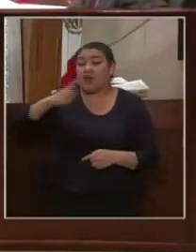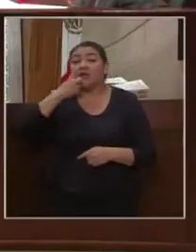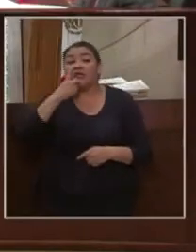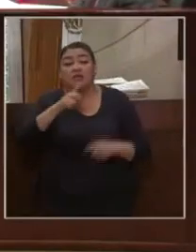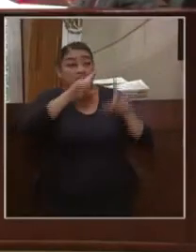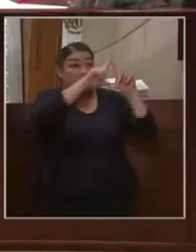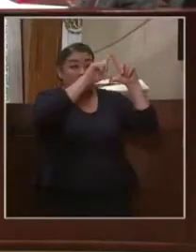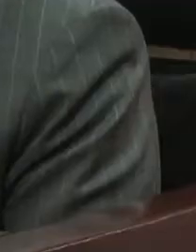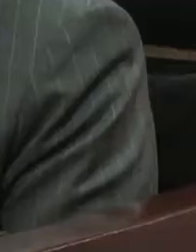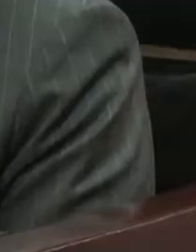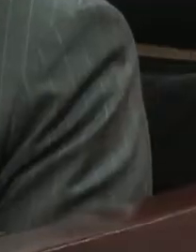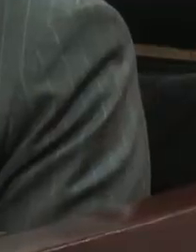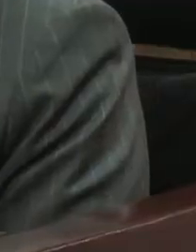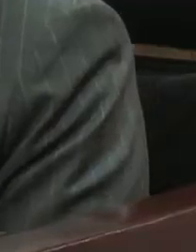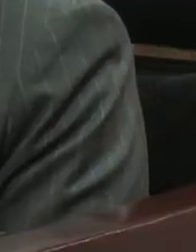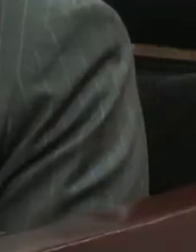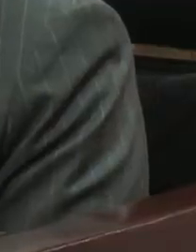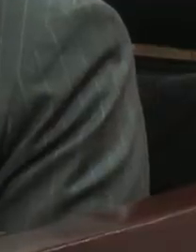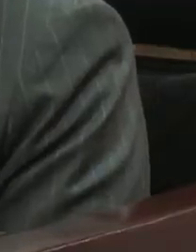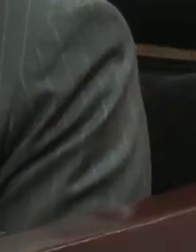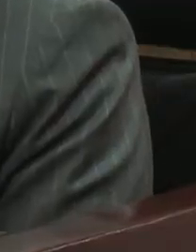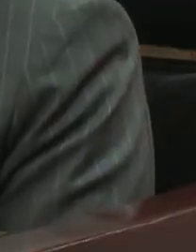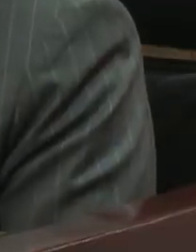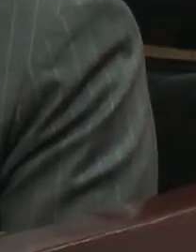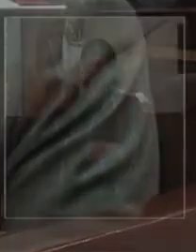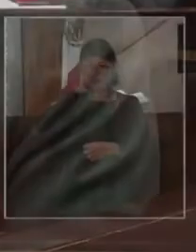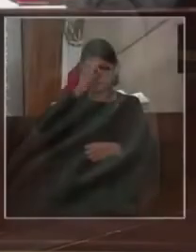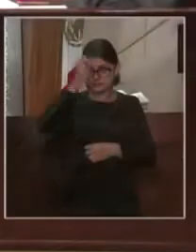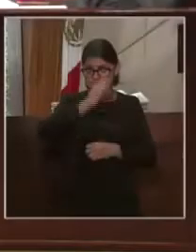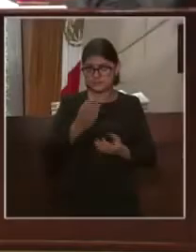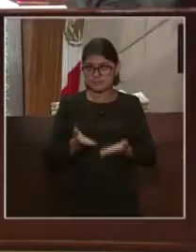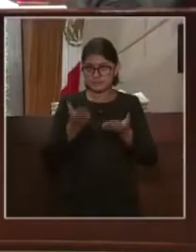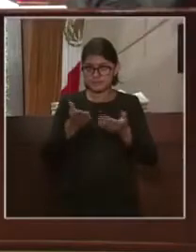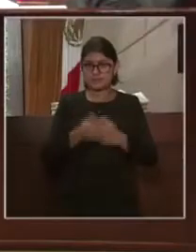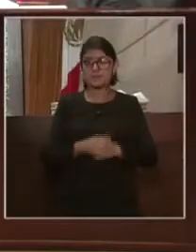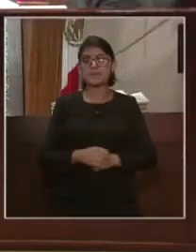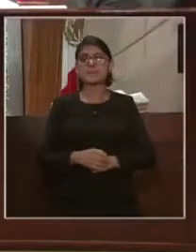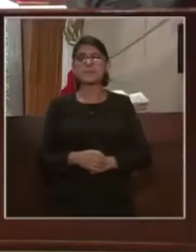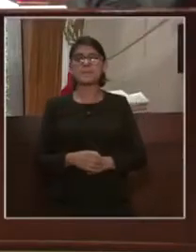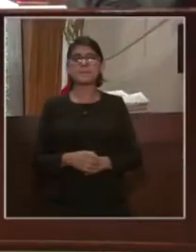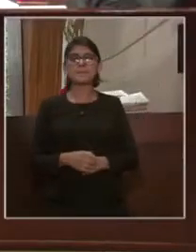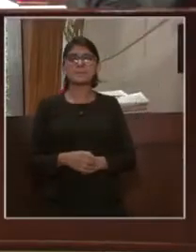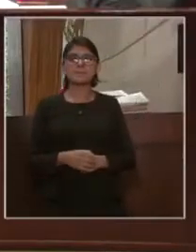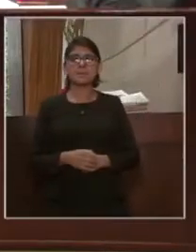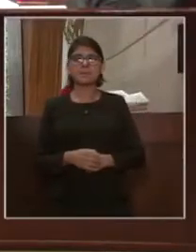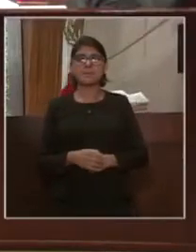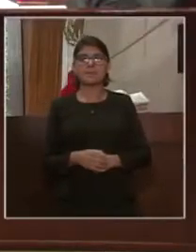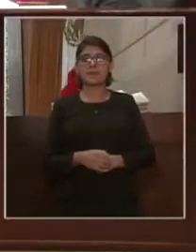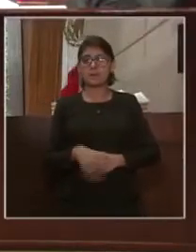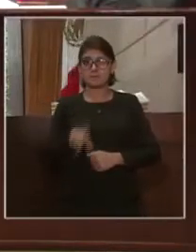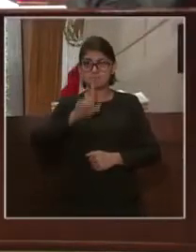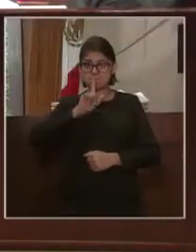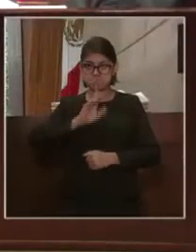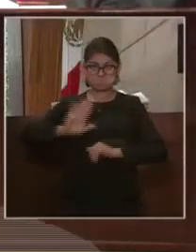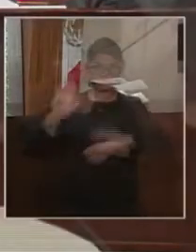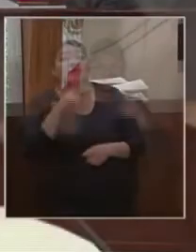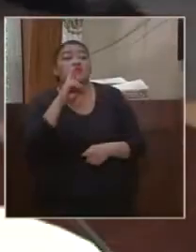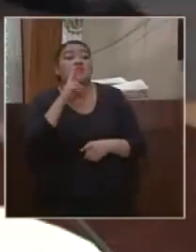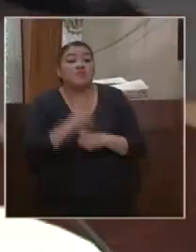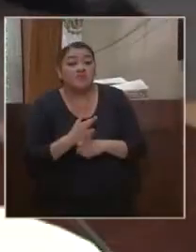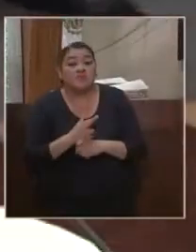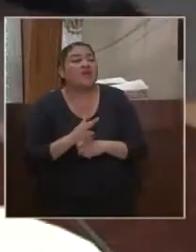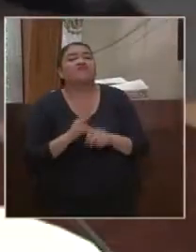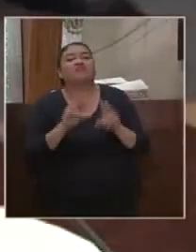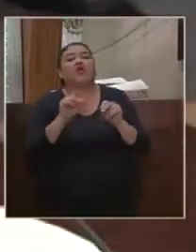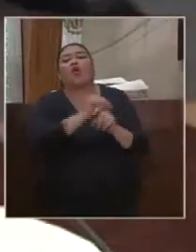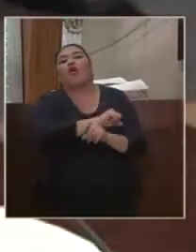supuesta inelegibilidad del candidato vencedor los juicios resultaron improcedentes o infundados por lo que los resultados consignados en